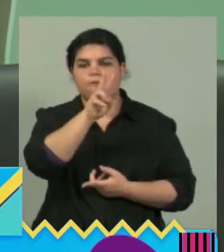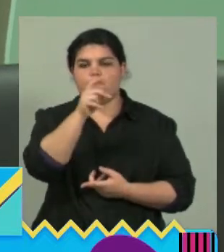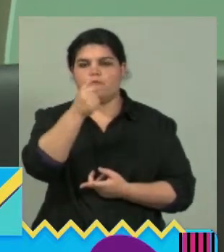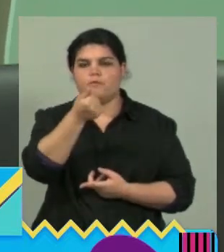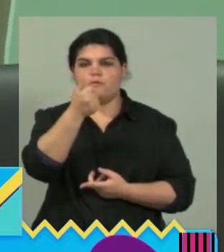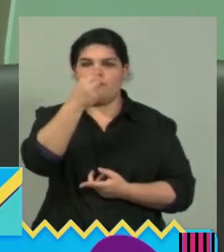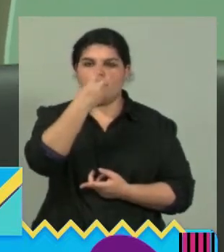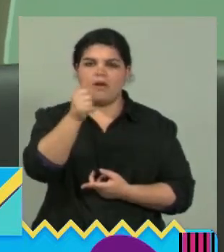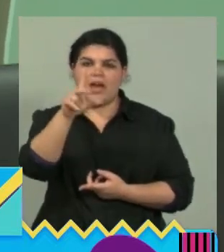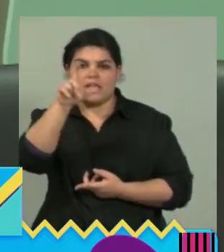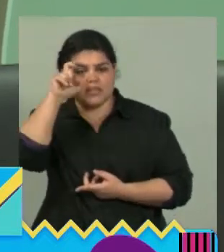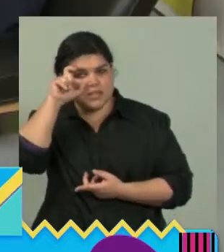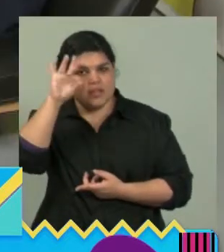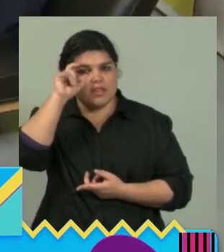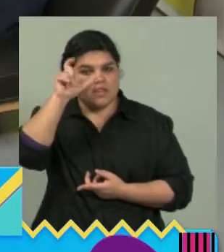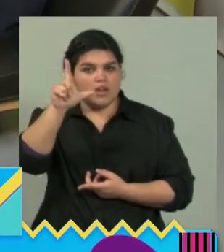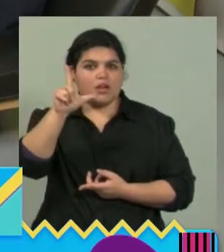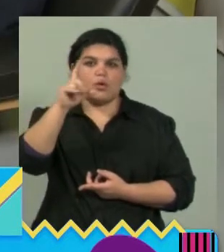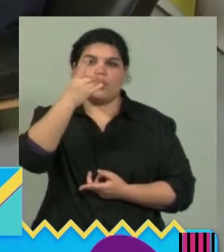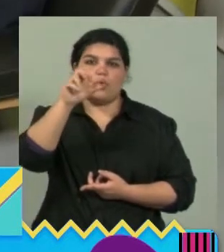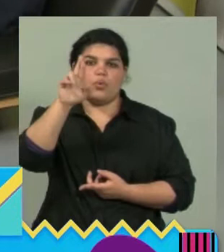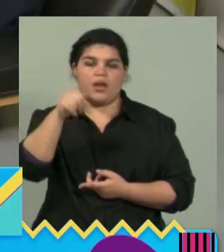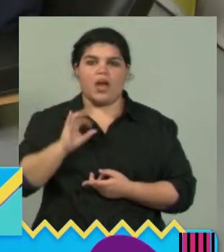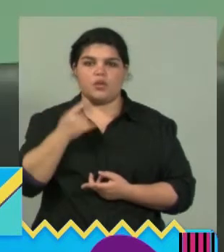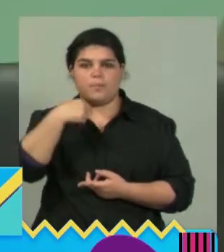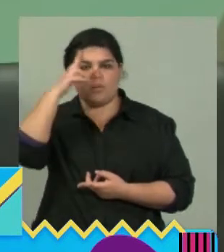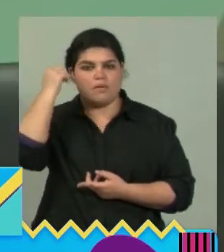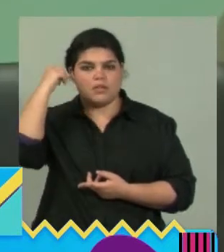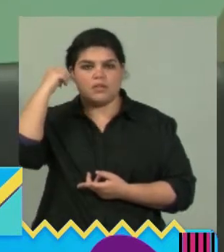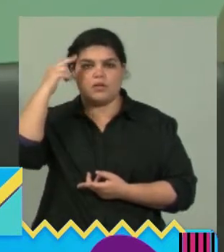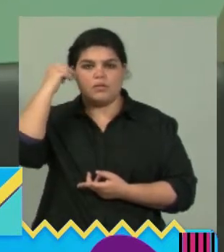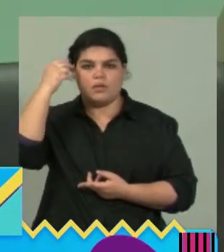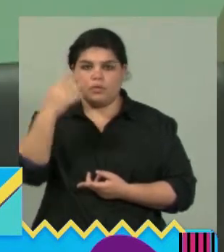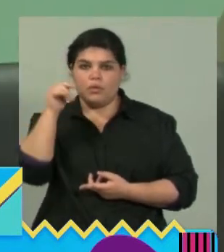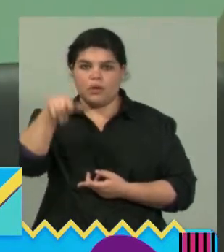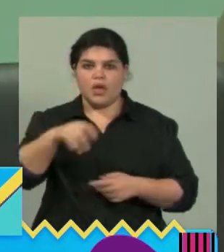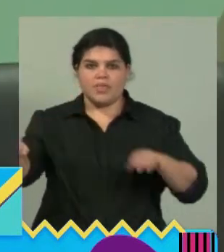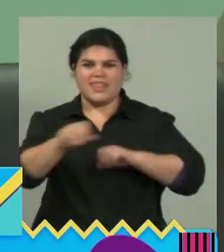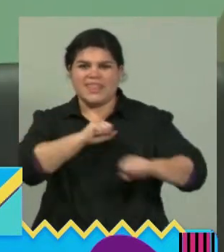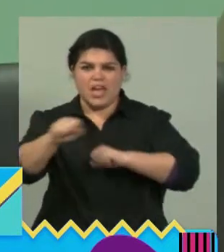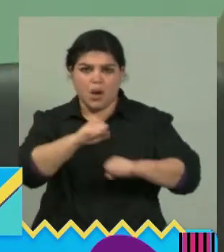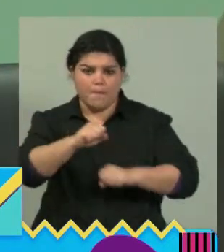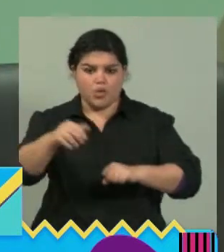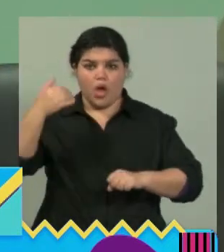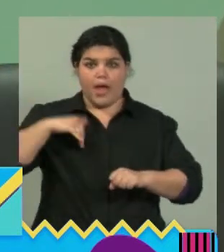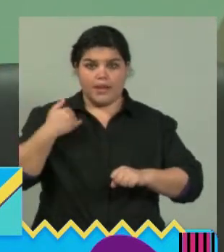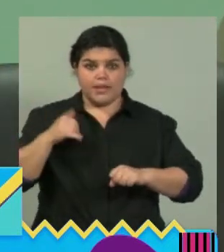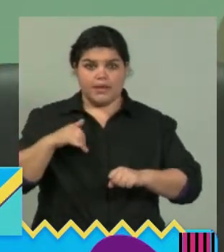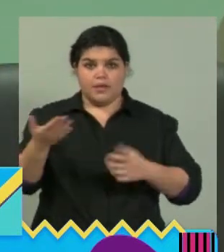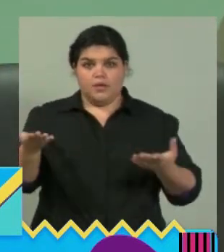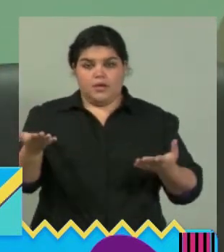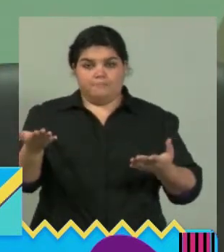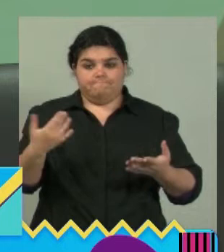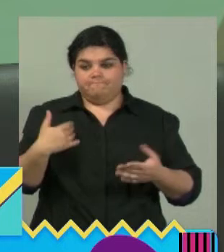año 1894, en donde hubo el mayor terremoto registrado en la historia de la República Argentina. Y bueno, y nuestras